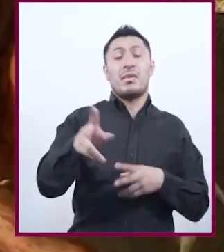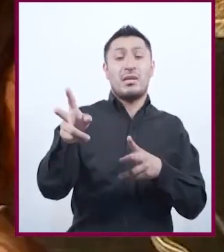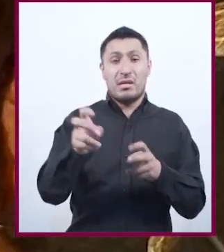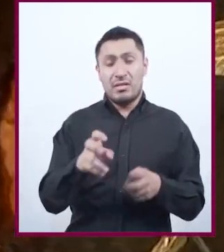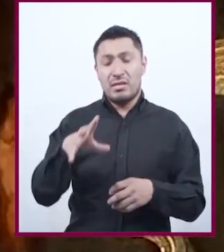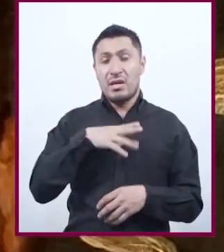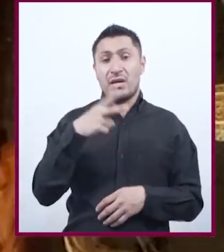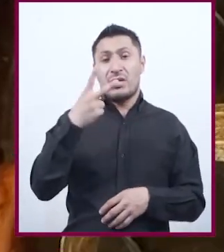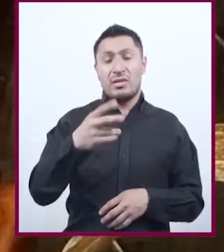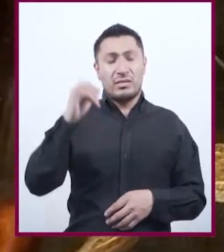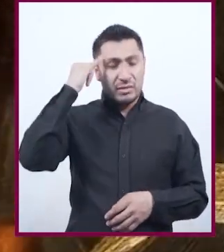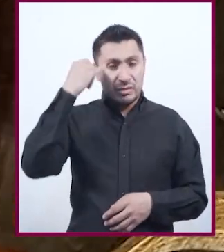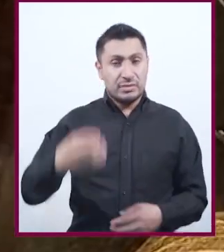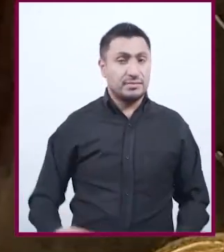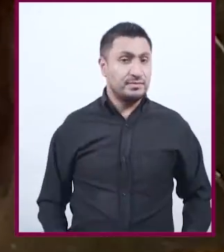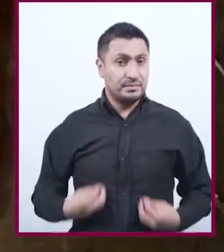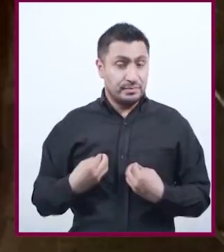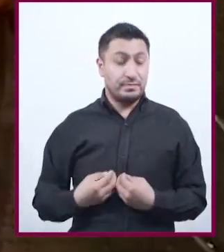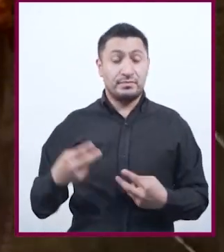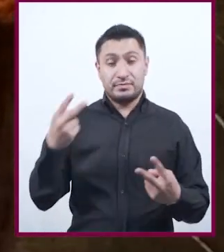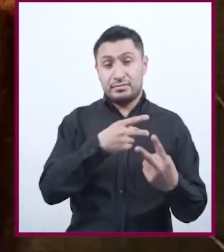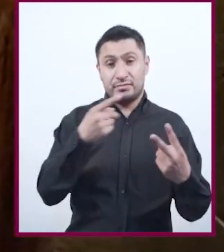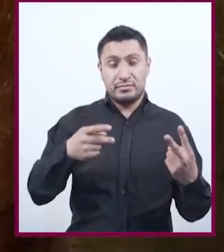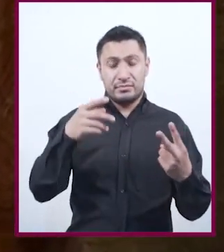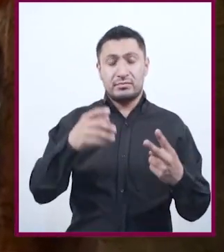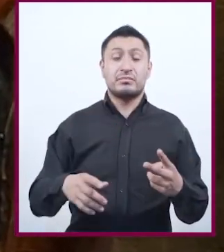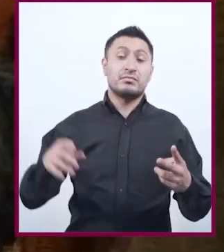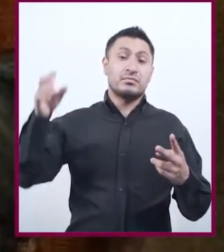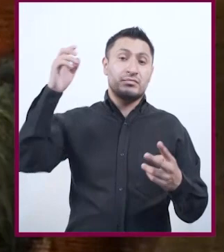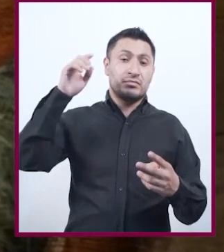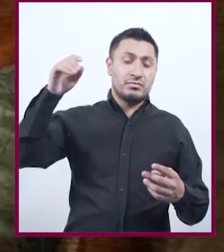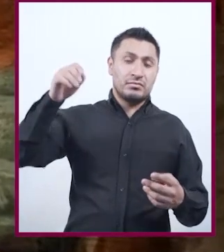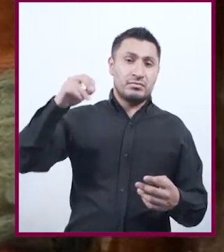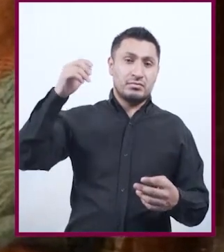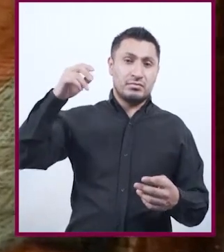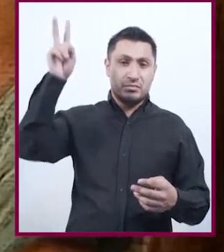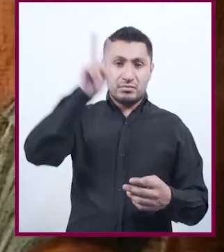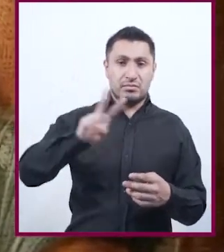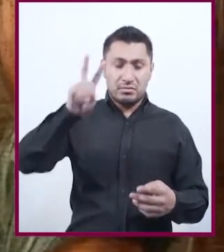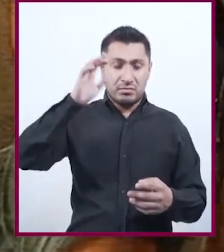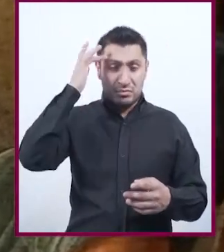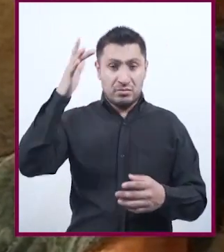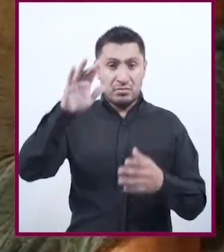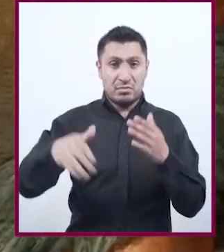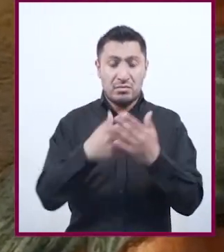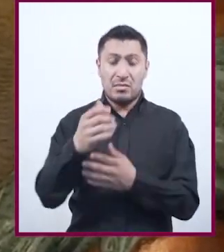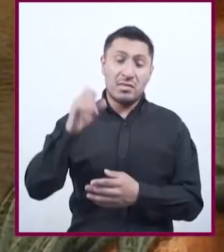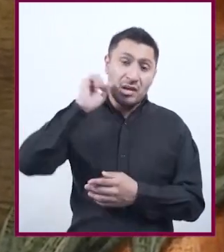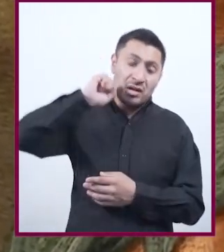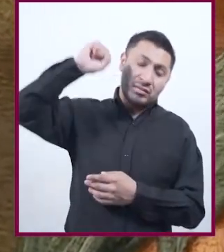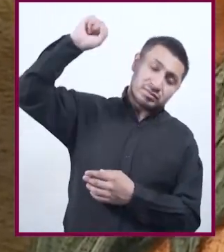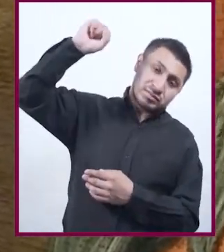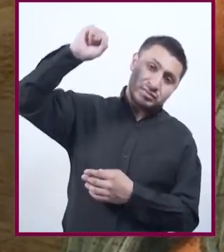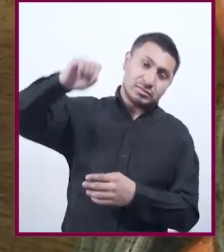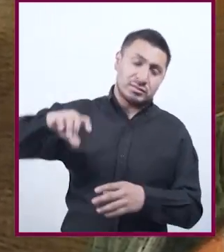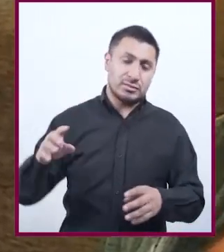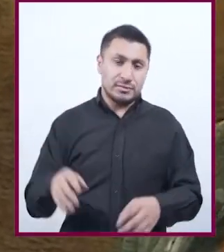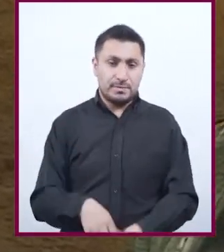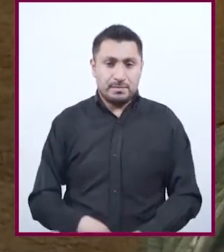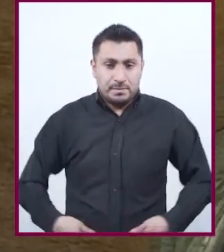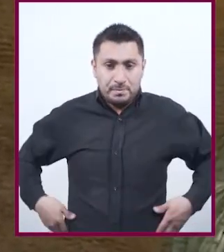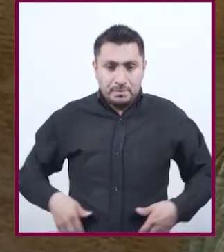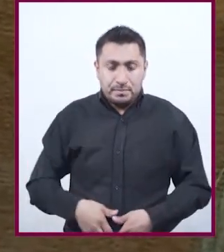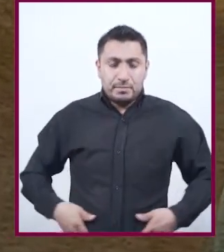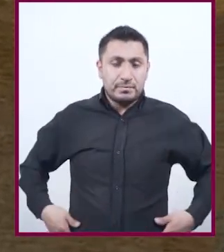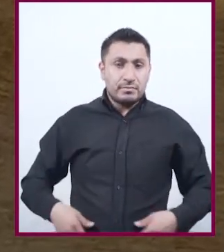han de ser dos indígenas vivos. A estos los cuelgan desde el Viernes Santo por la mañana, no más con un taparrabo y una